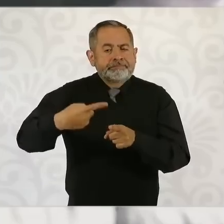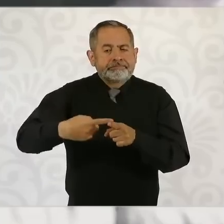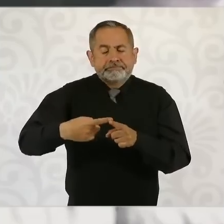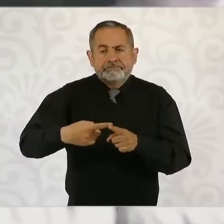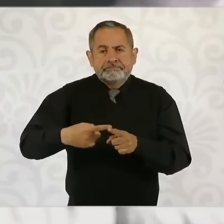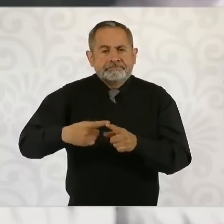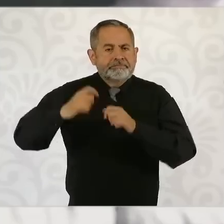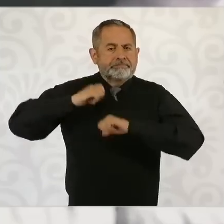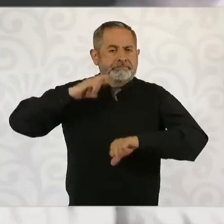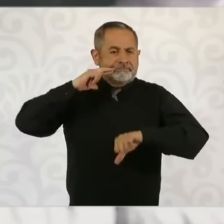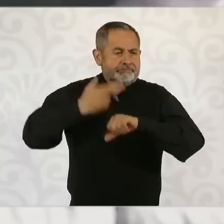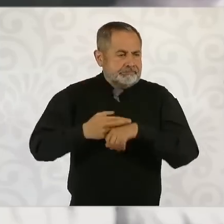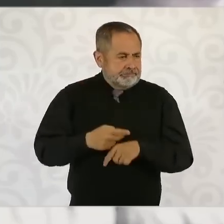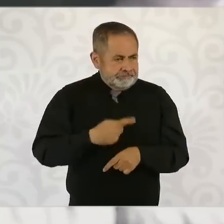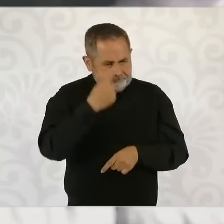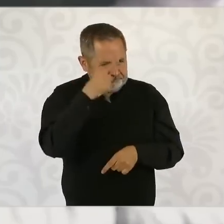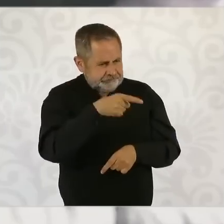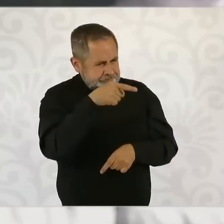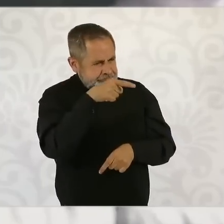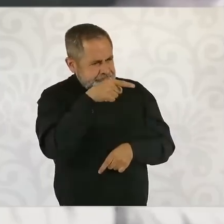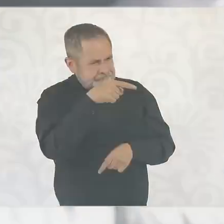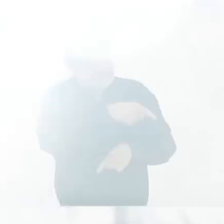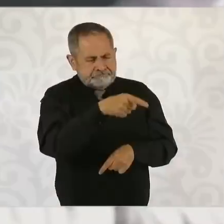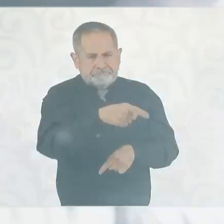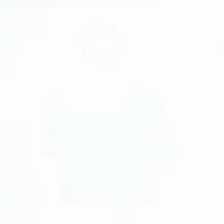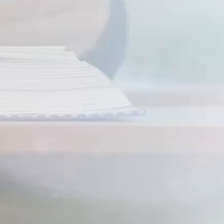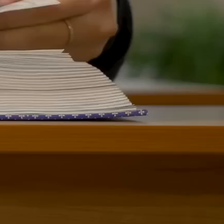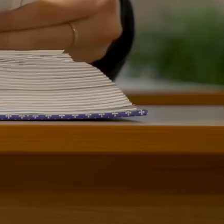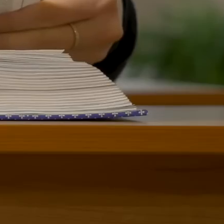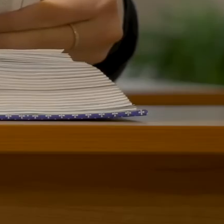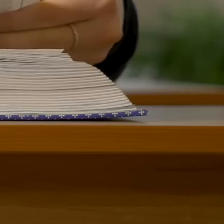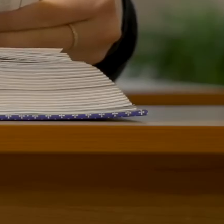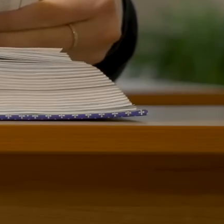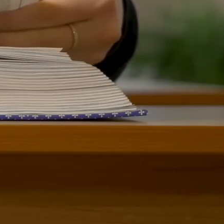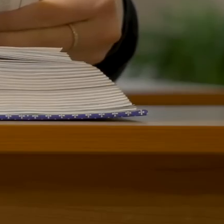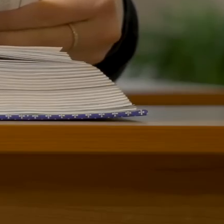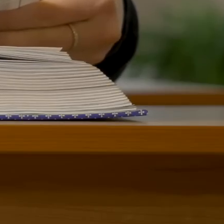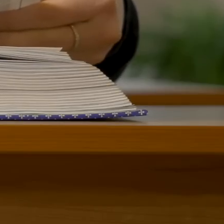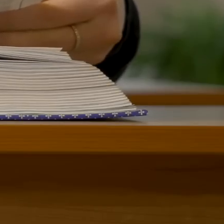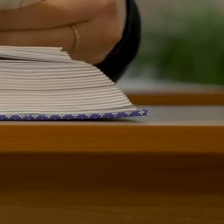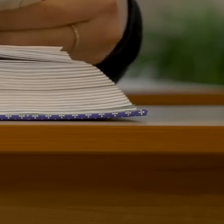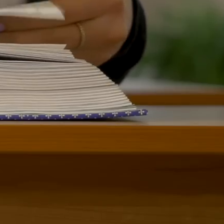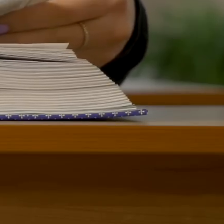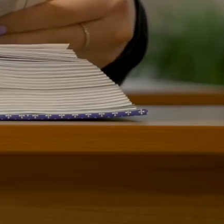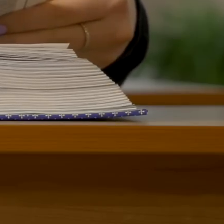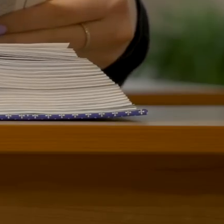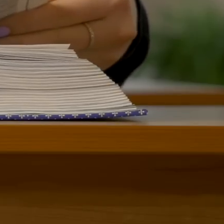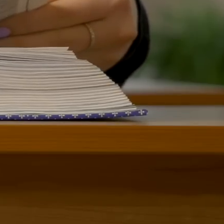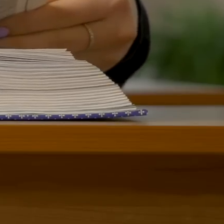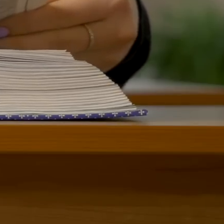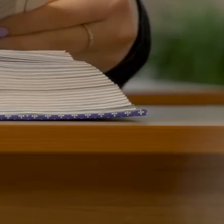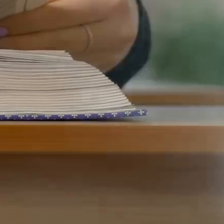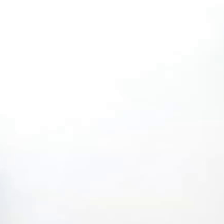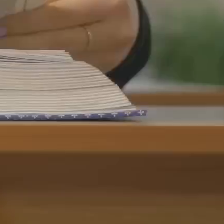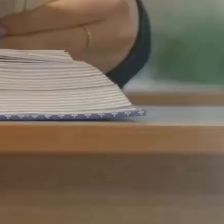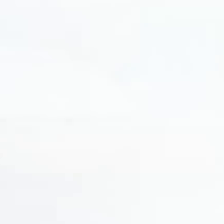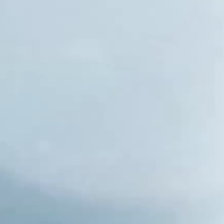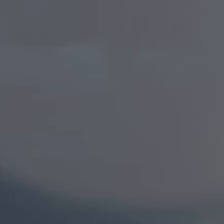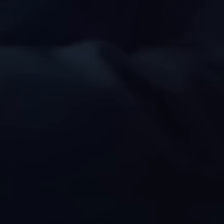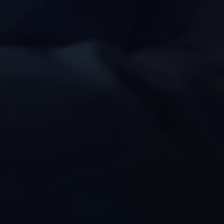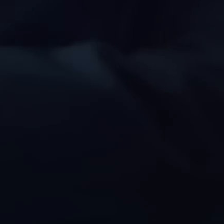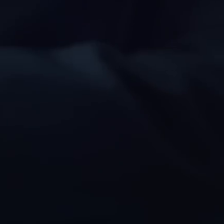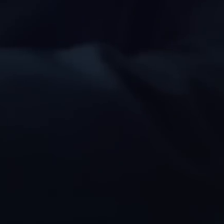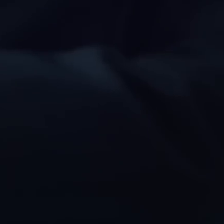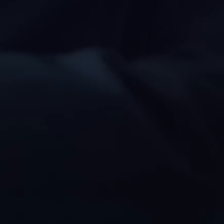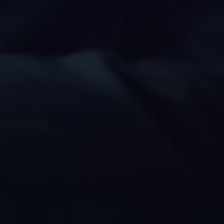República, Alejandro Gertz Manero, dio a conocer que han detectado conductas ilegales en ciertos jueces,